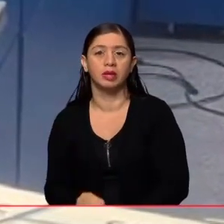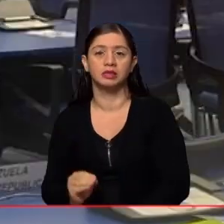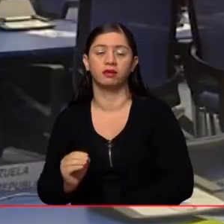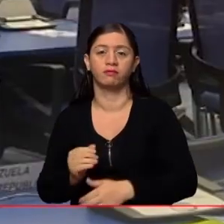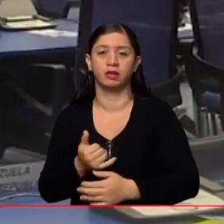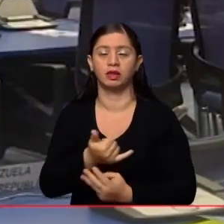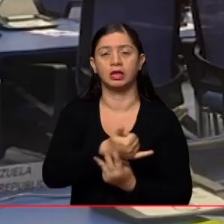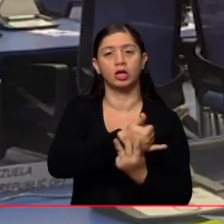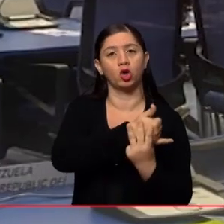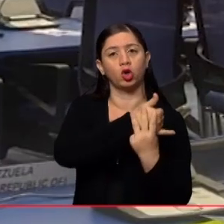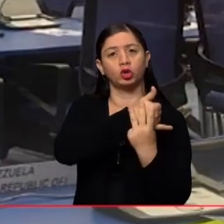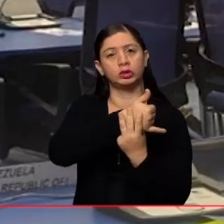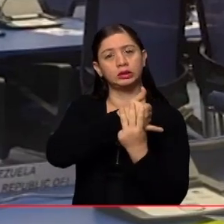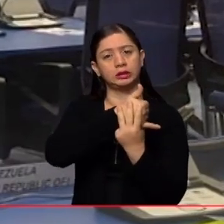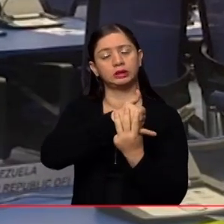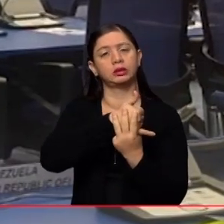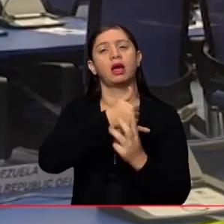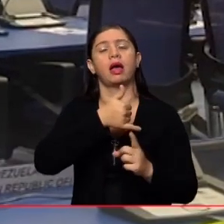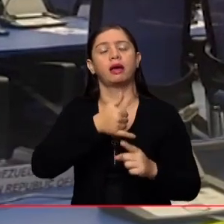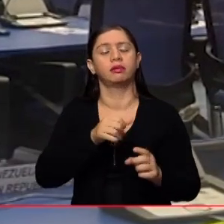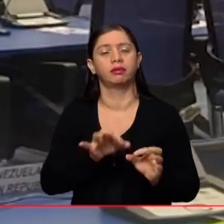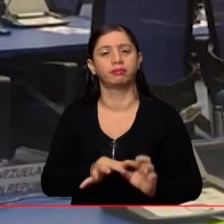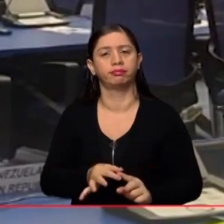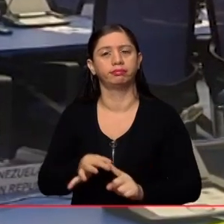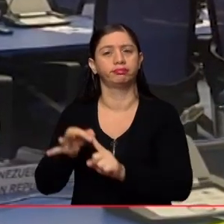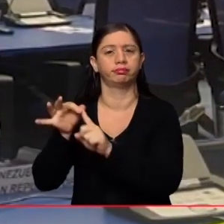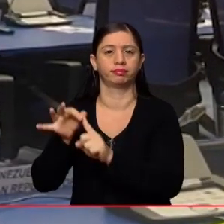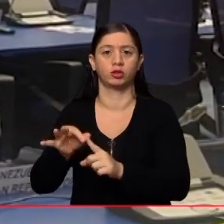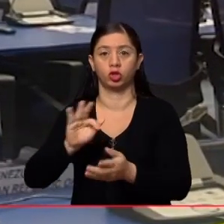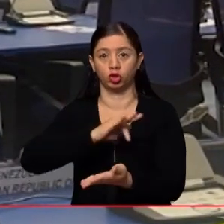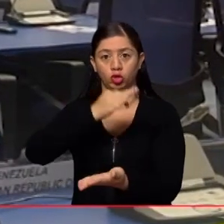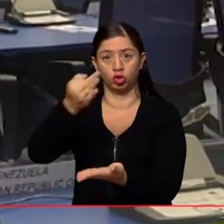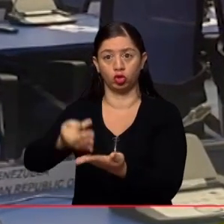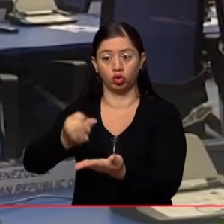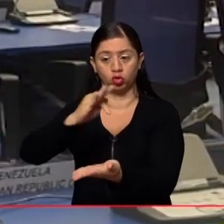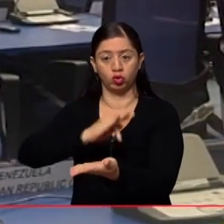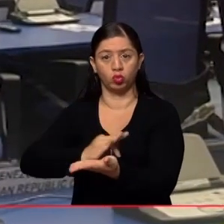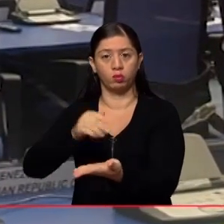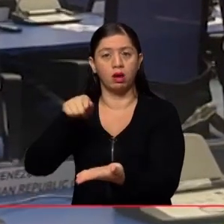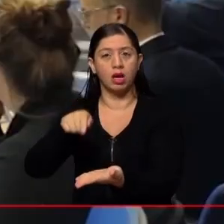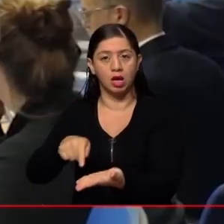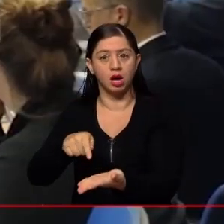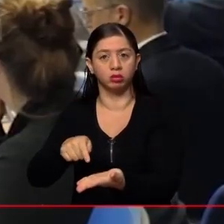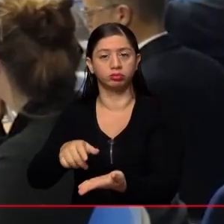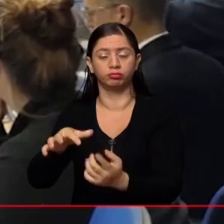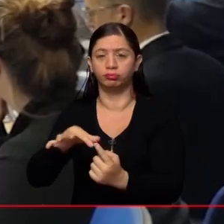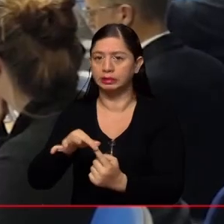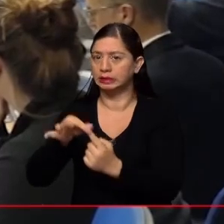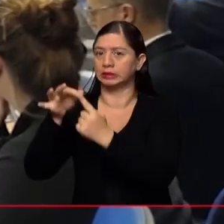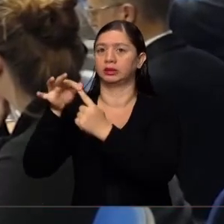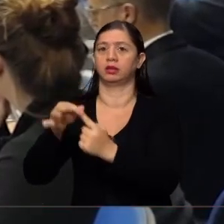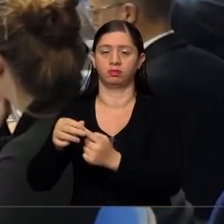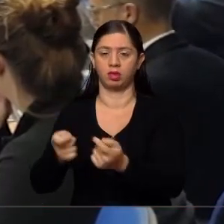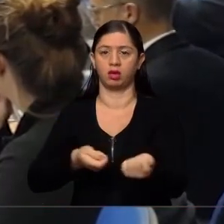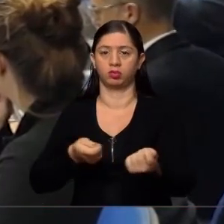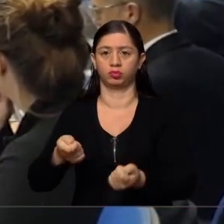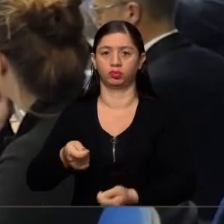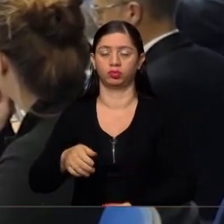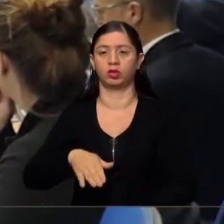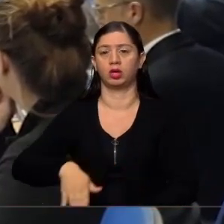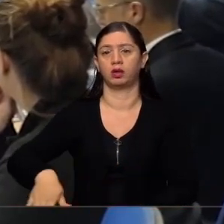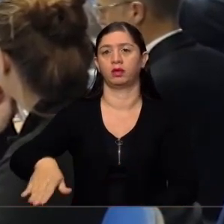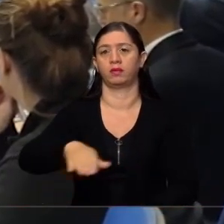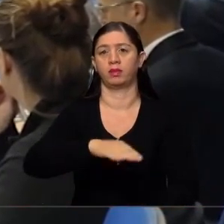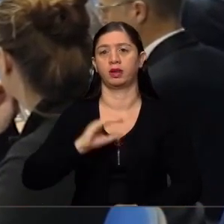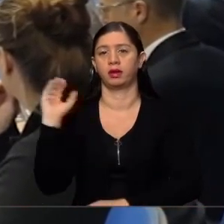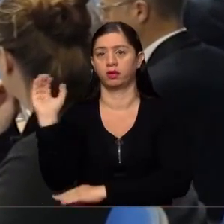cordillera, donde especialmente Tumaco sea un puerto estratégico para Colombia y el mundo y